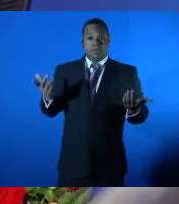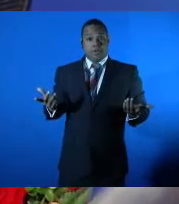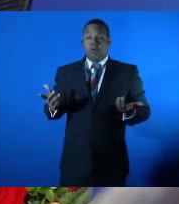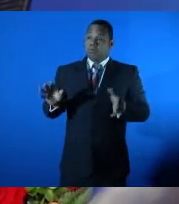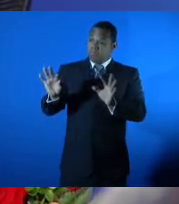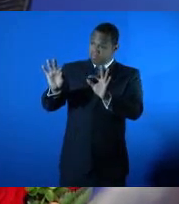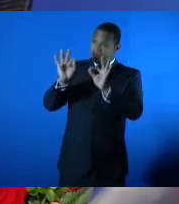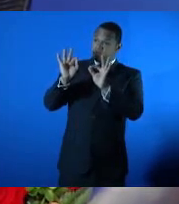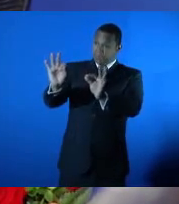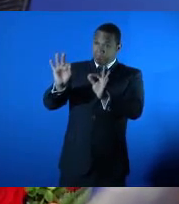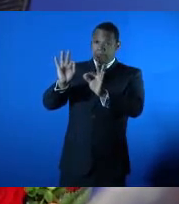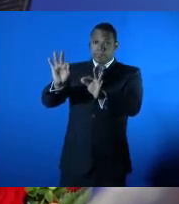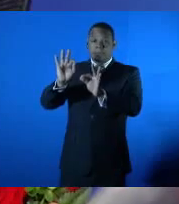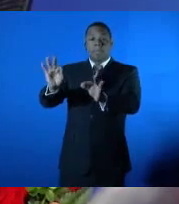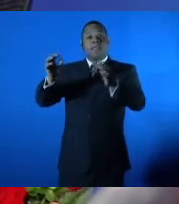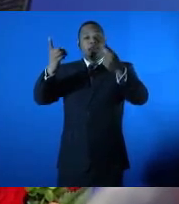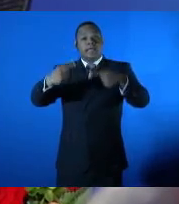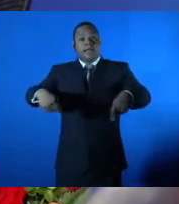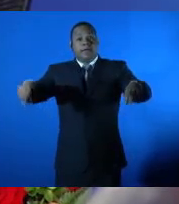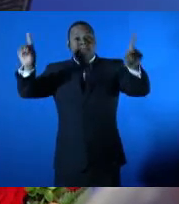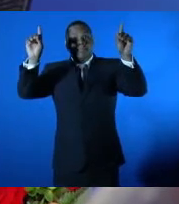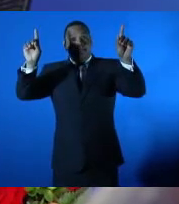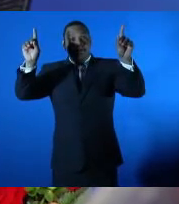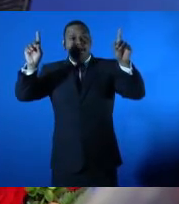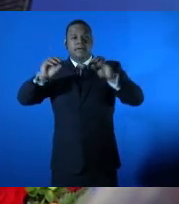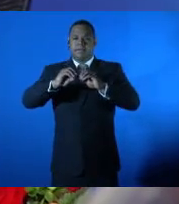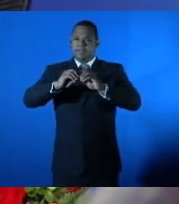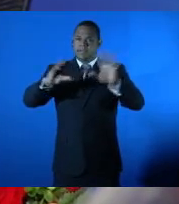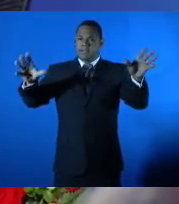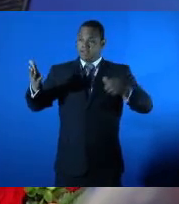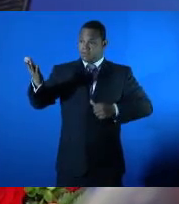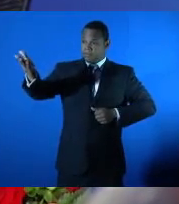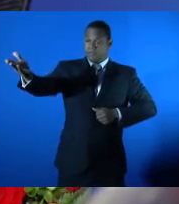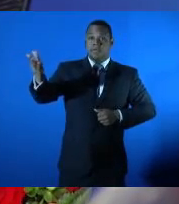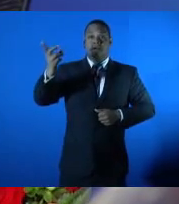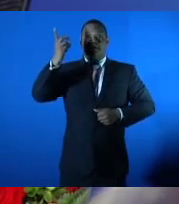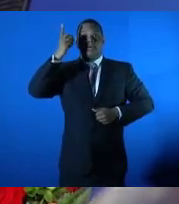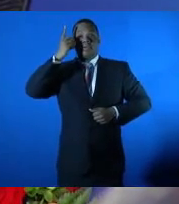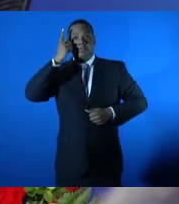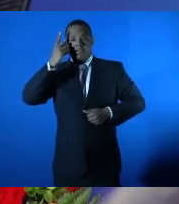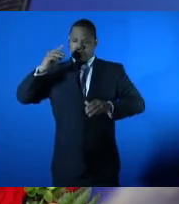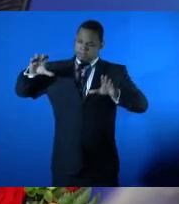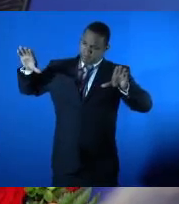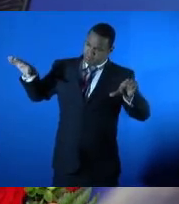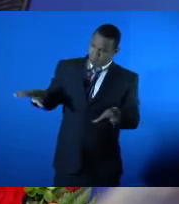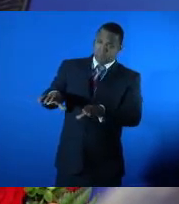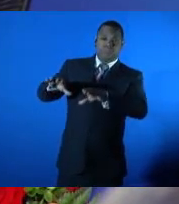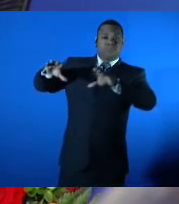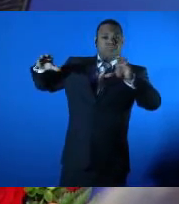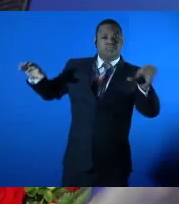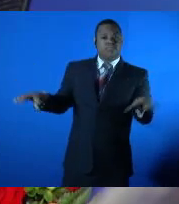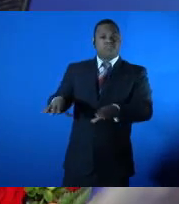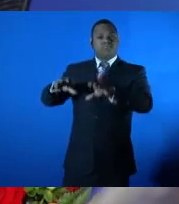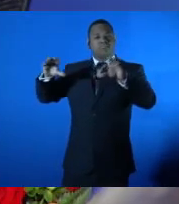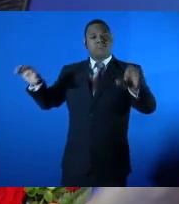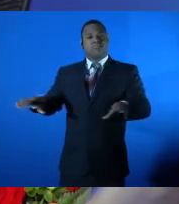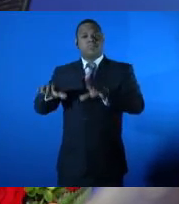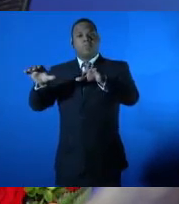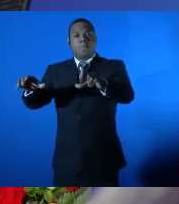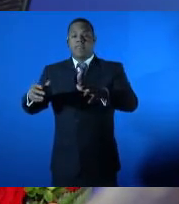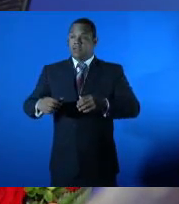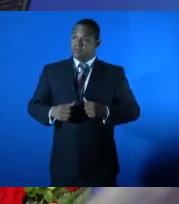también fue exitosa porque el presidente Medina realizó sus funciones de una